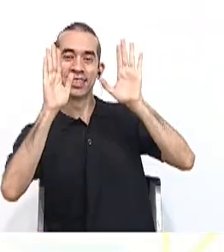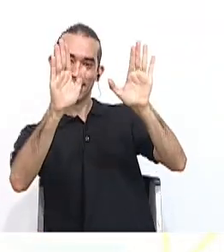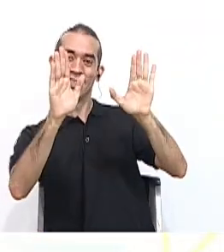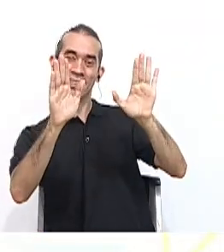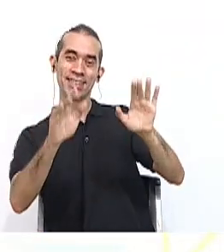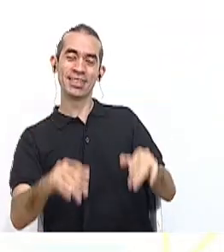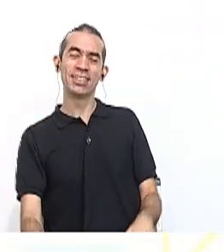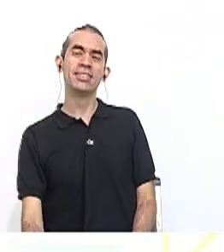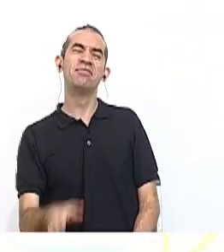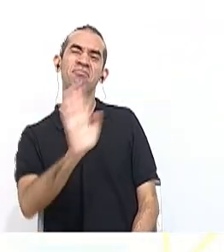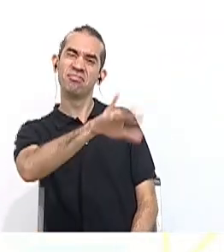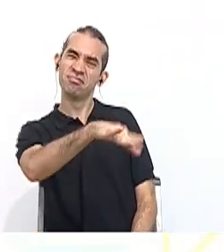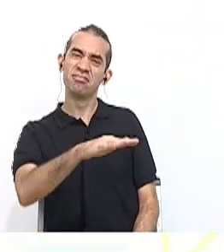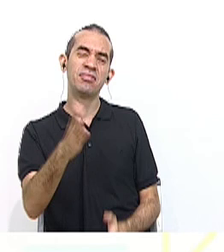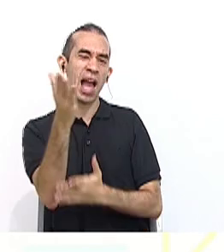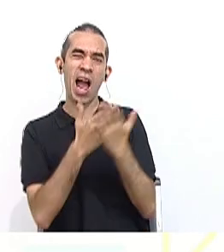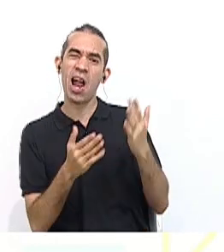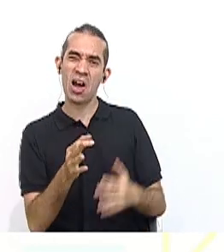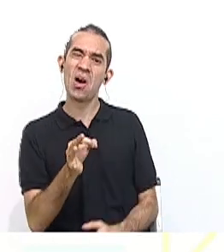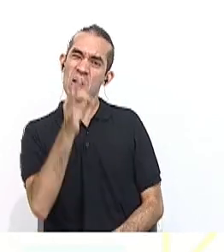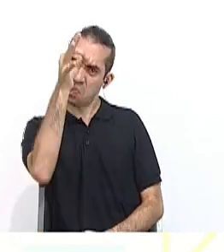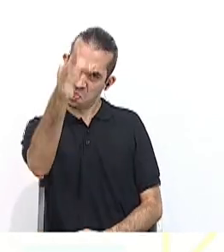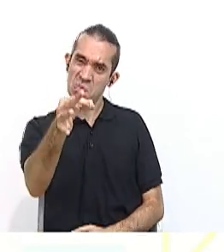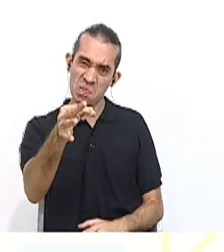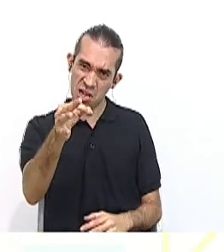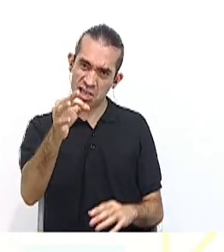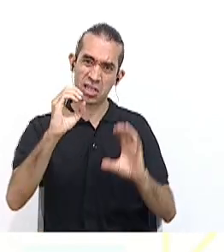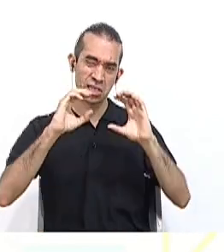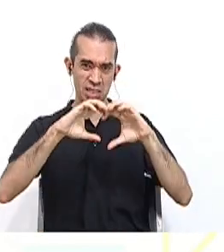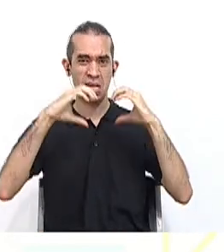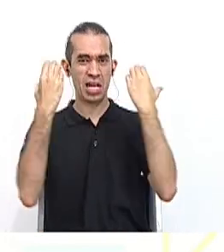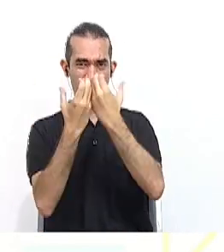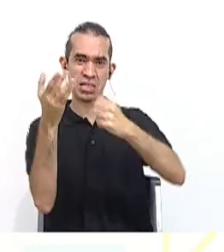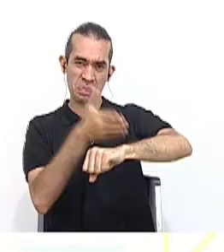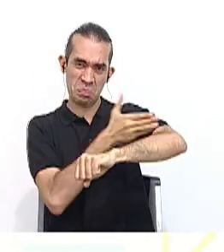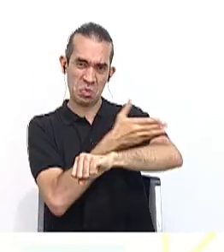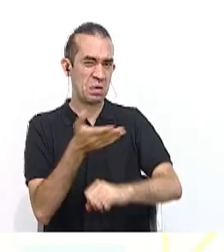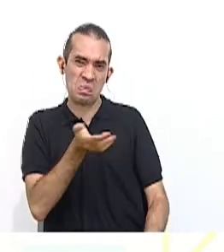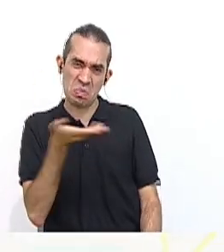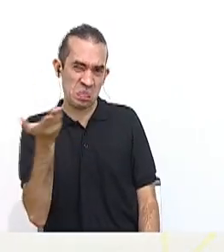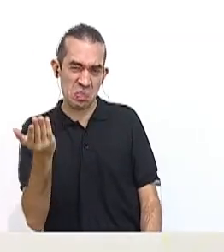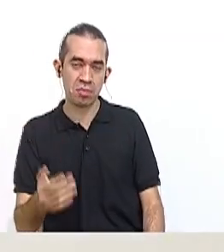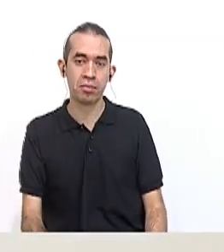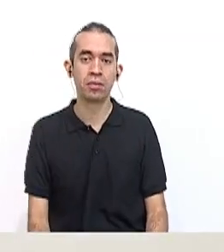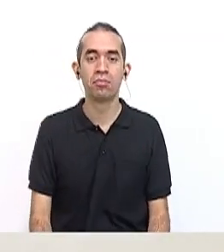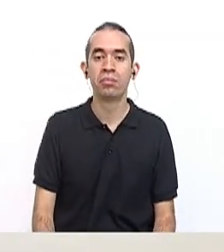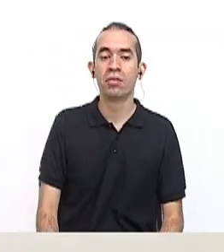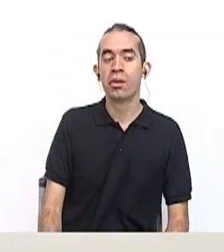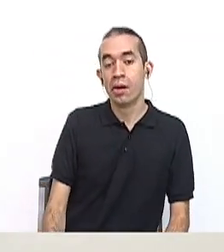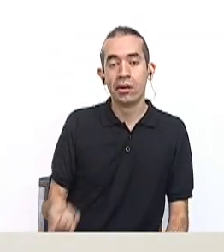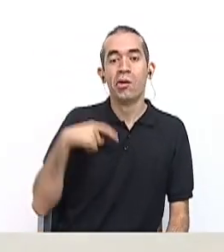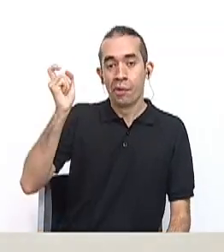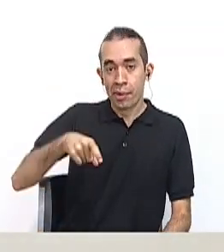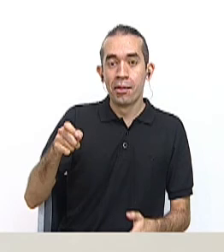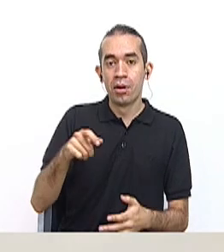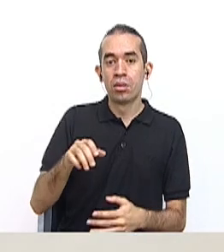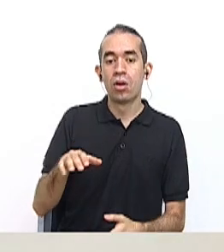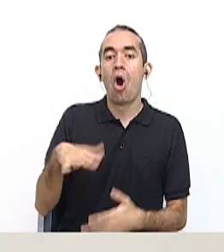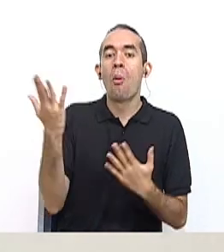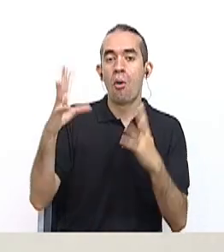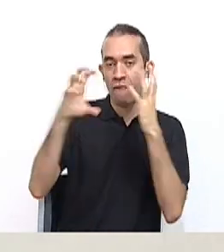Excelente. ¿Y qué aspectos se pueden mejorar para próximas clases? Debo mejorar mi forma de